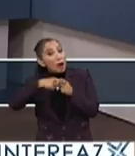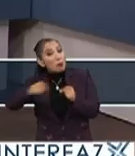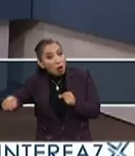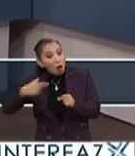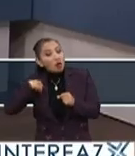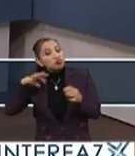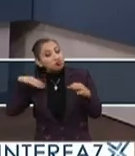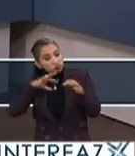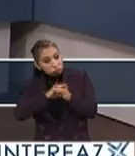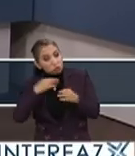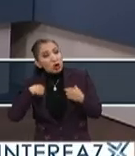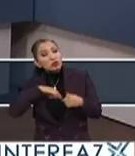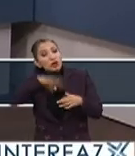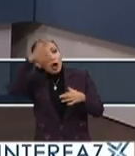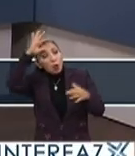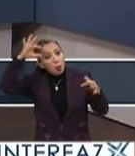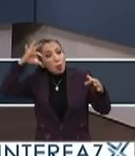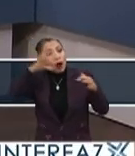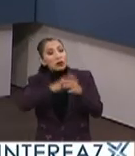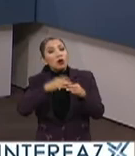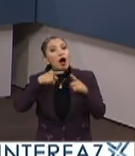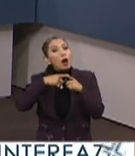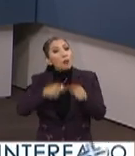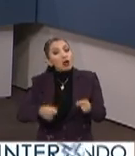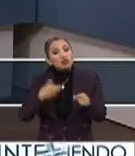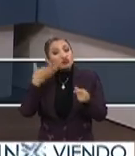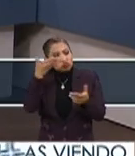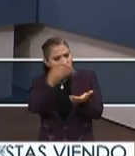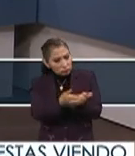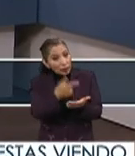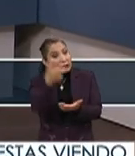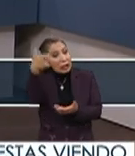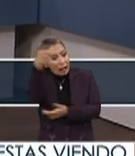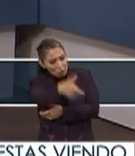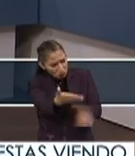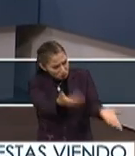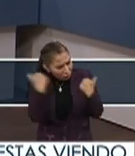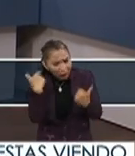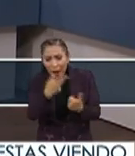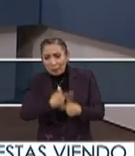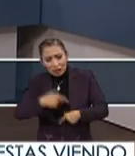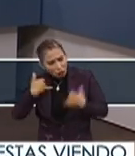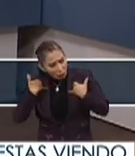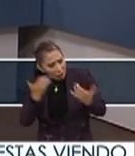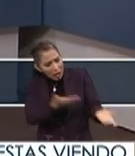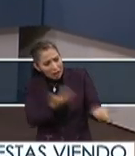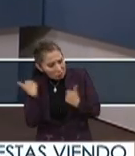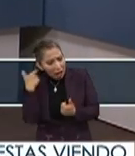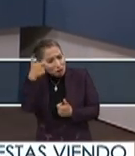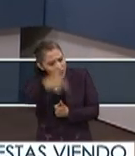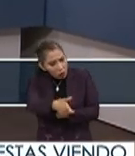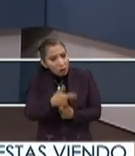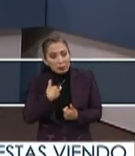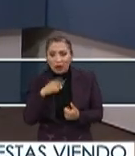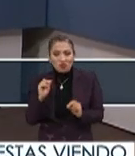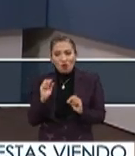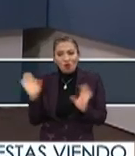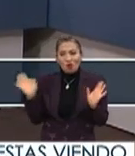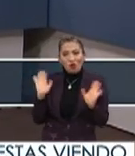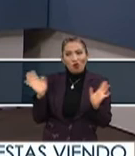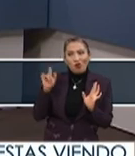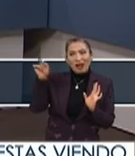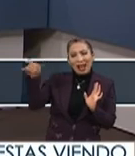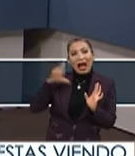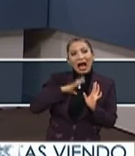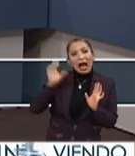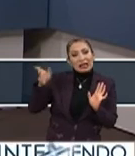Japón con nosotros tenemos convenios. Japón nos ofrece dinero, mándenos a los muchachos, pero ahí sí no damos el ancho. Ahí